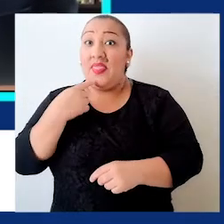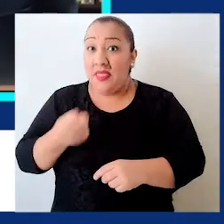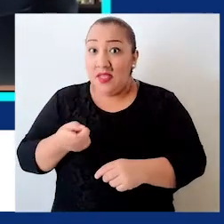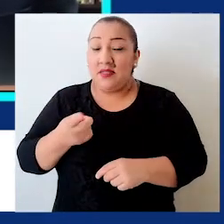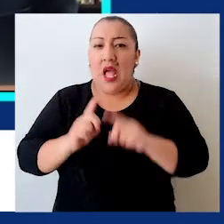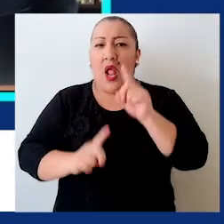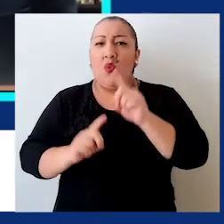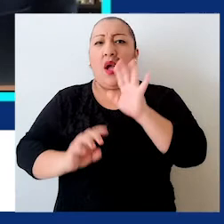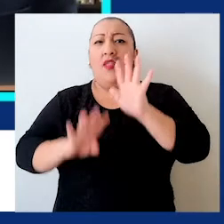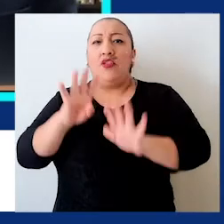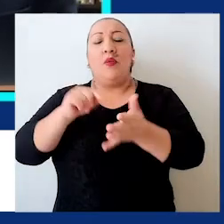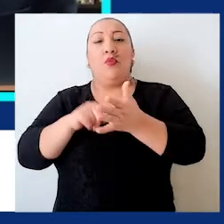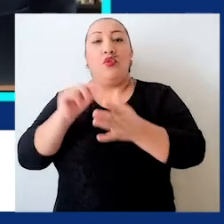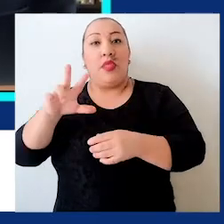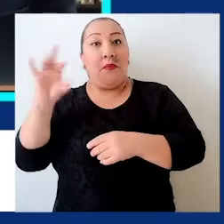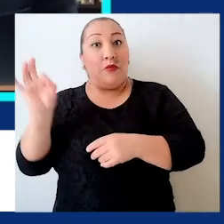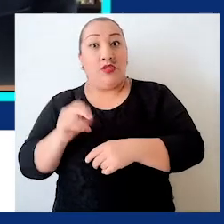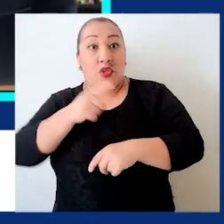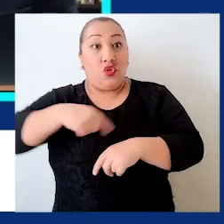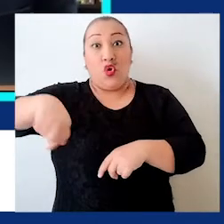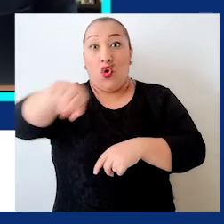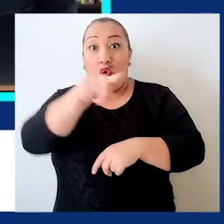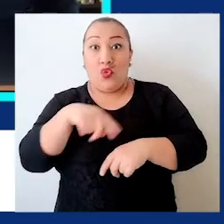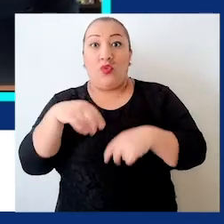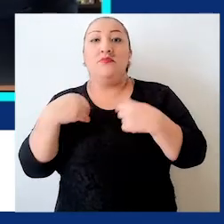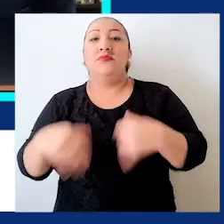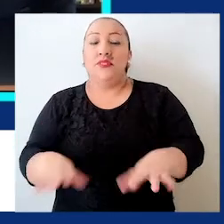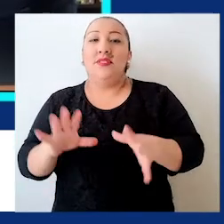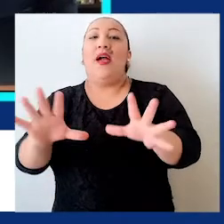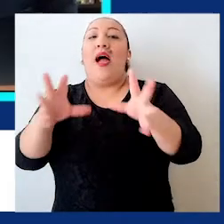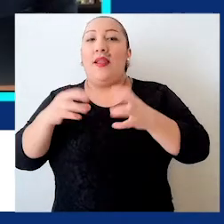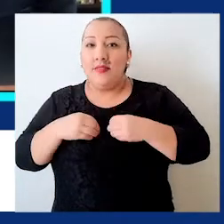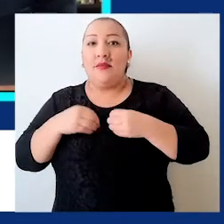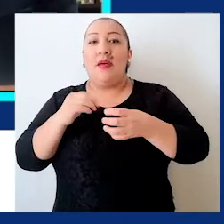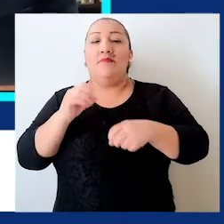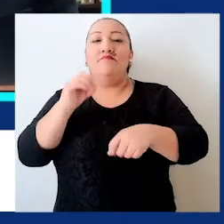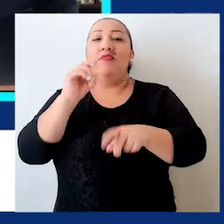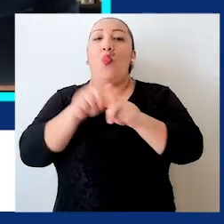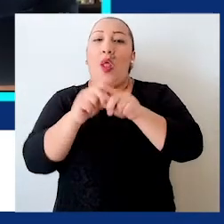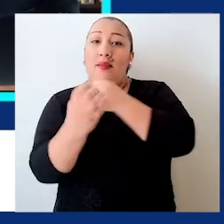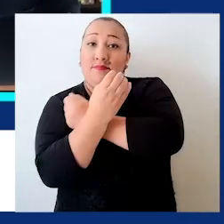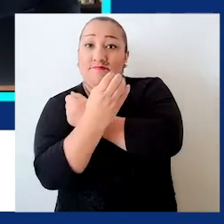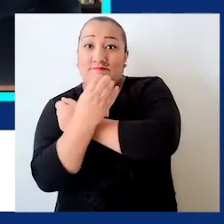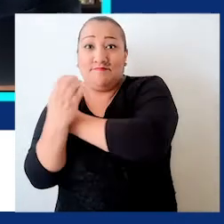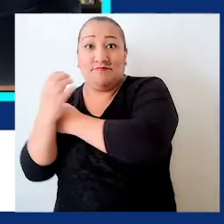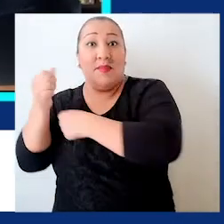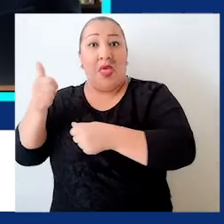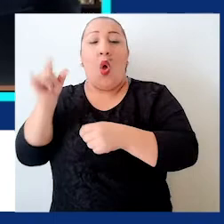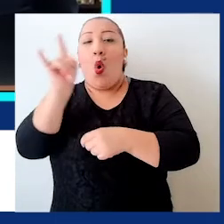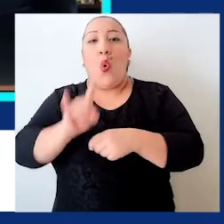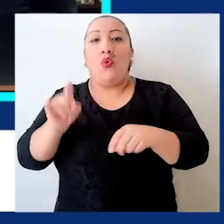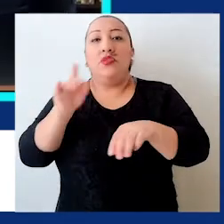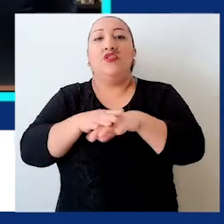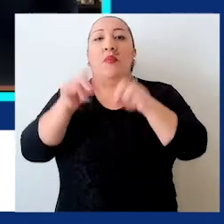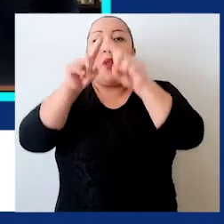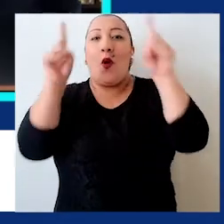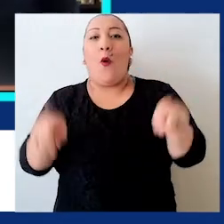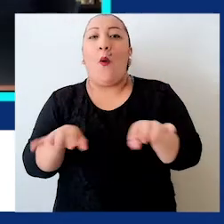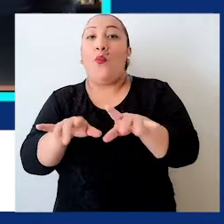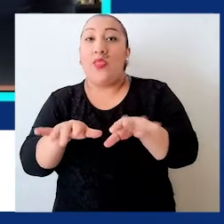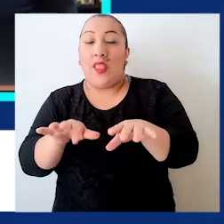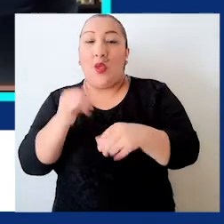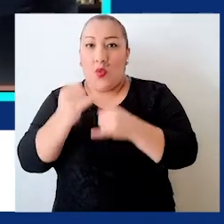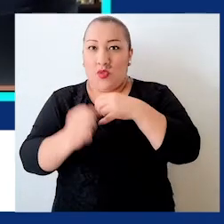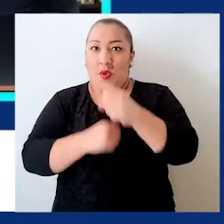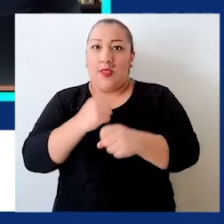el 14.3% de ellos ha recibido una capacitación en el uso de tecnologías de la información en el último